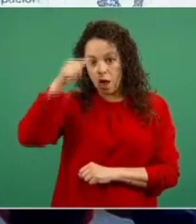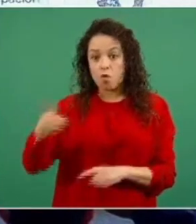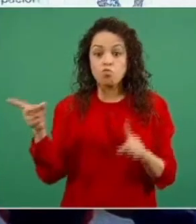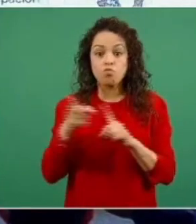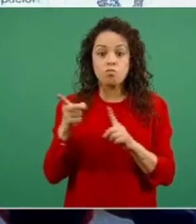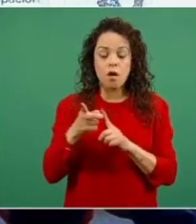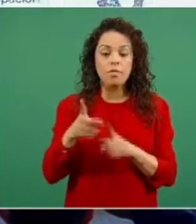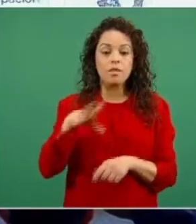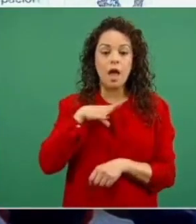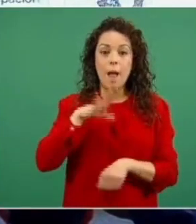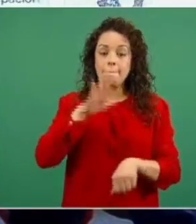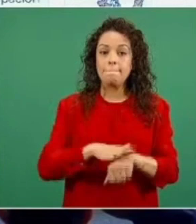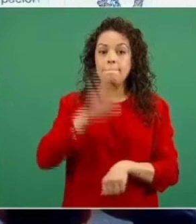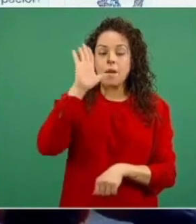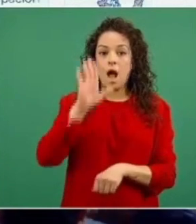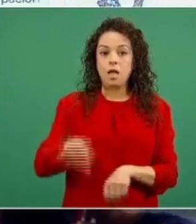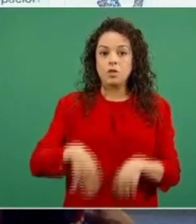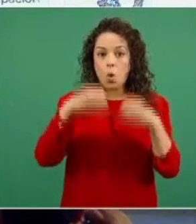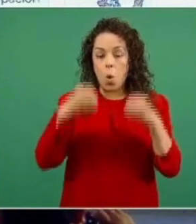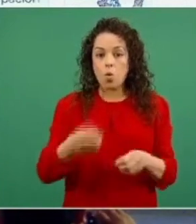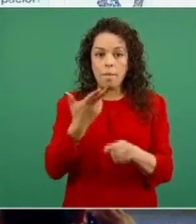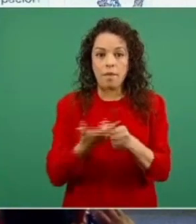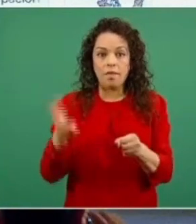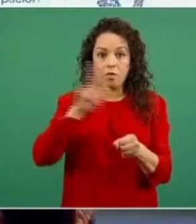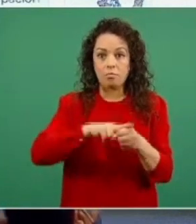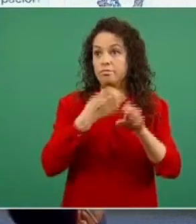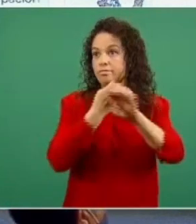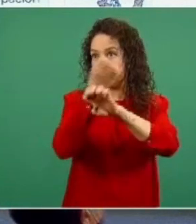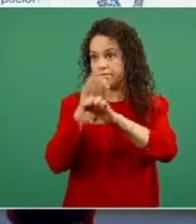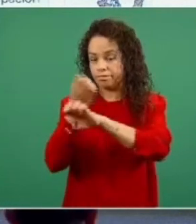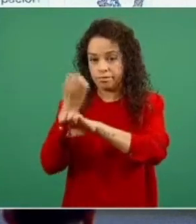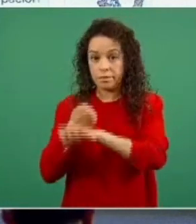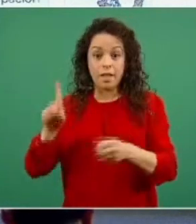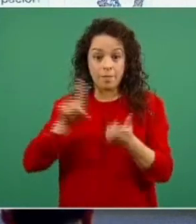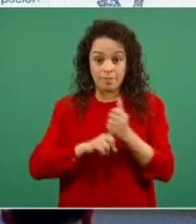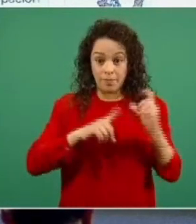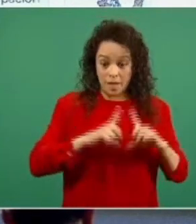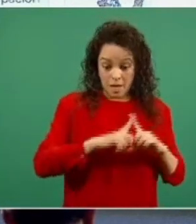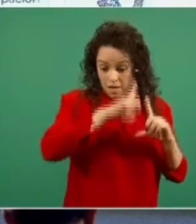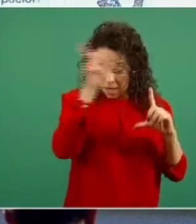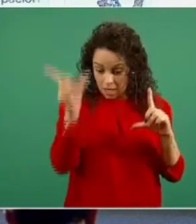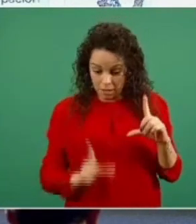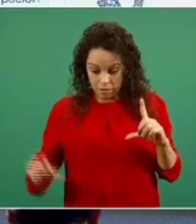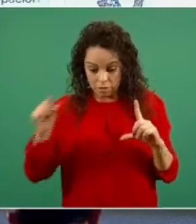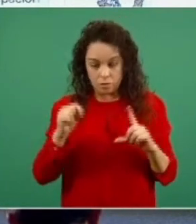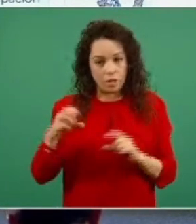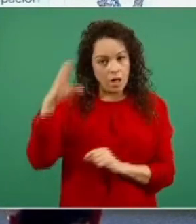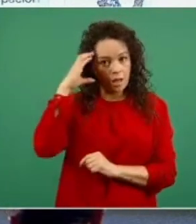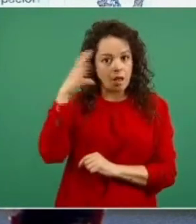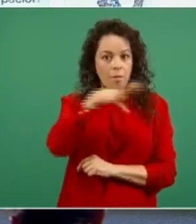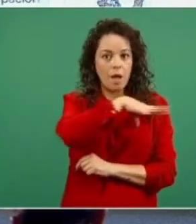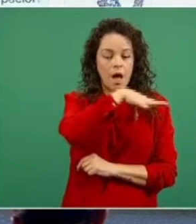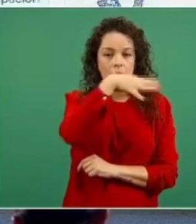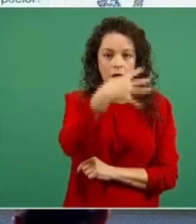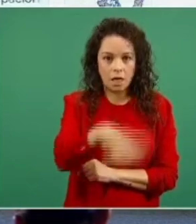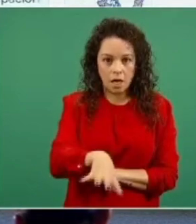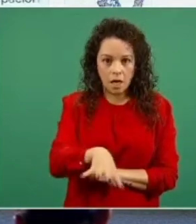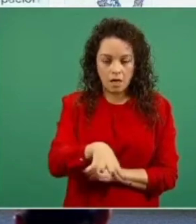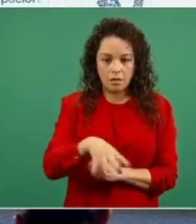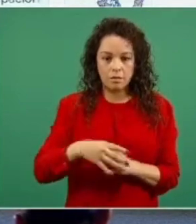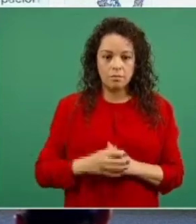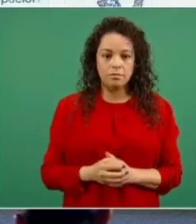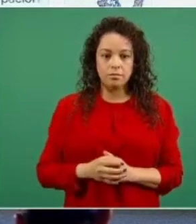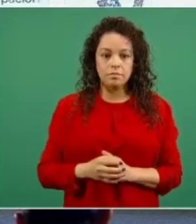los estados que tienen una mayor ocupación. A nivel nacional, en el caso de camas generales, camas para hospitalización